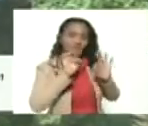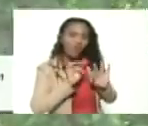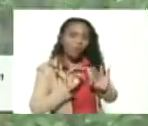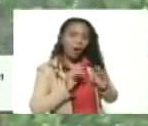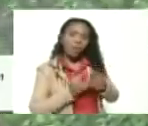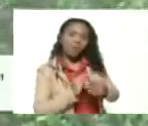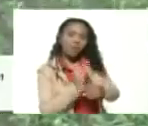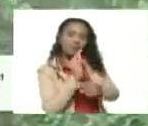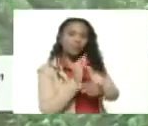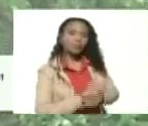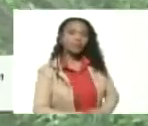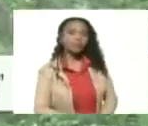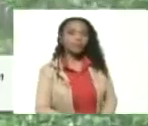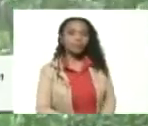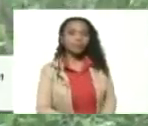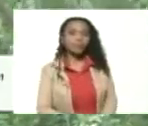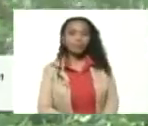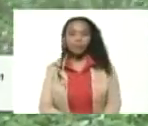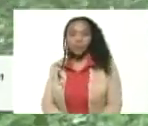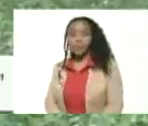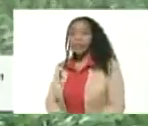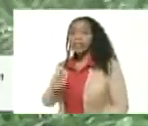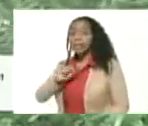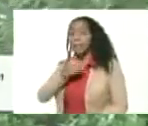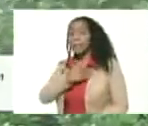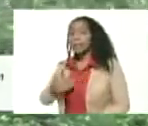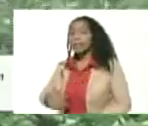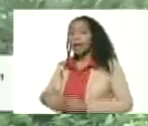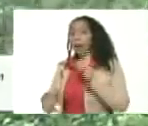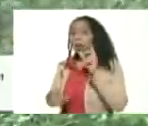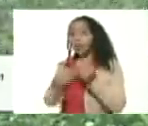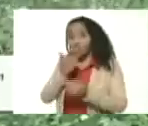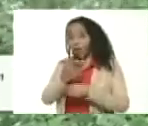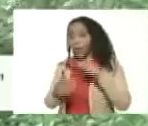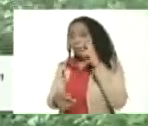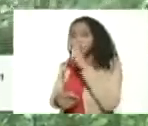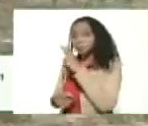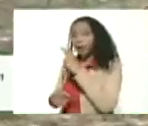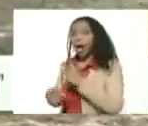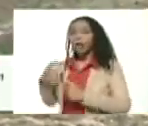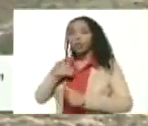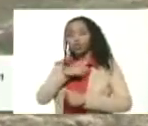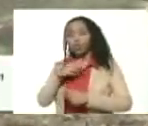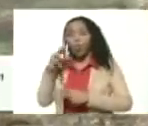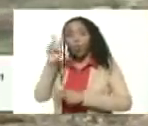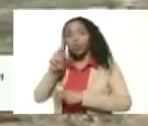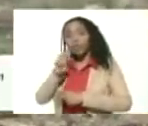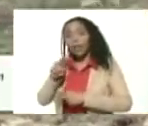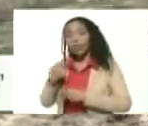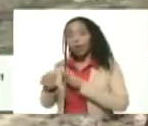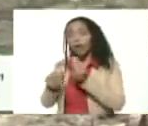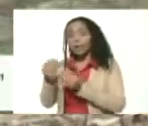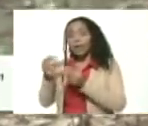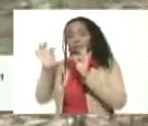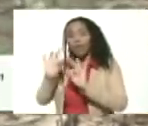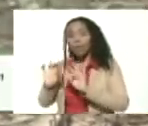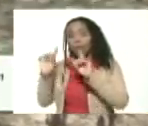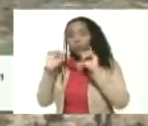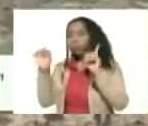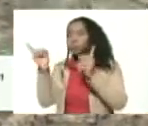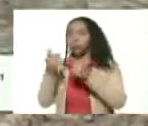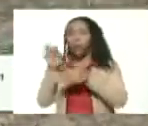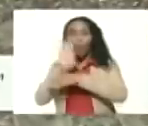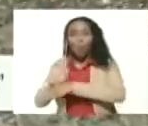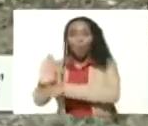campo. Sí, presidente, como usted observa, pues estamos utilizando, preservando el ecosistema, preservando